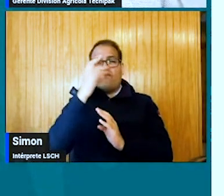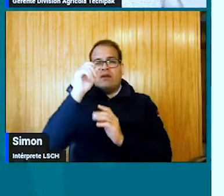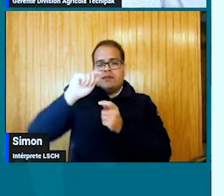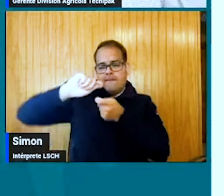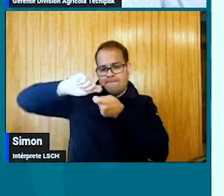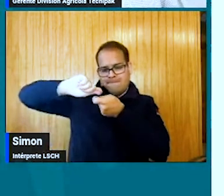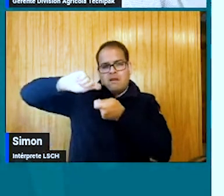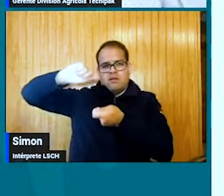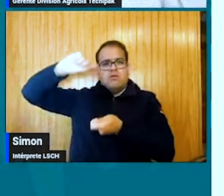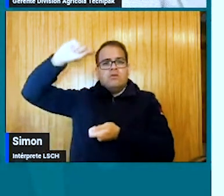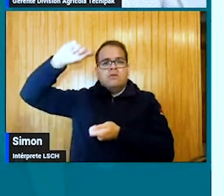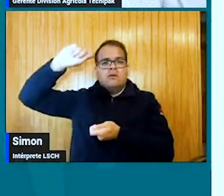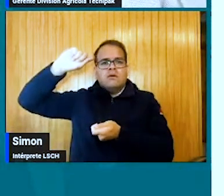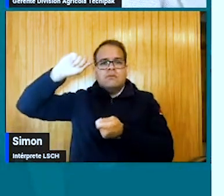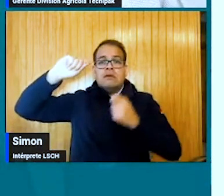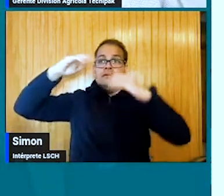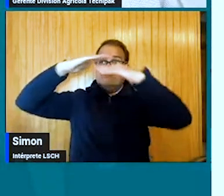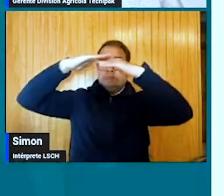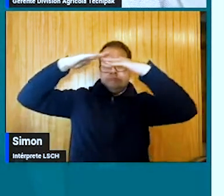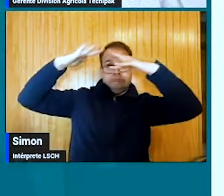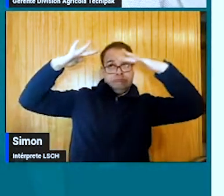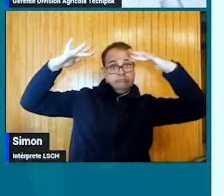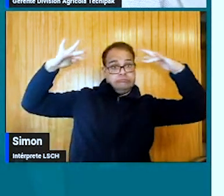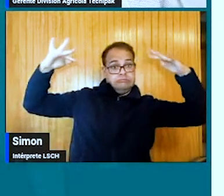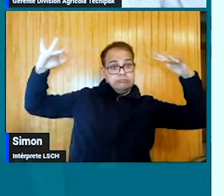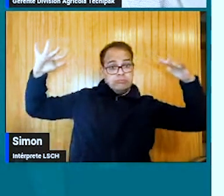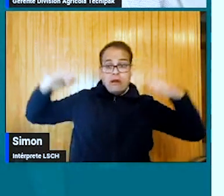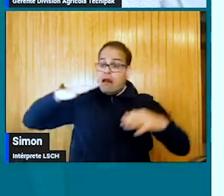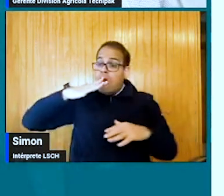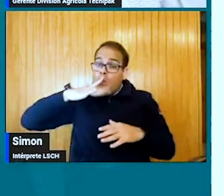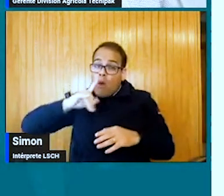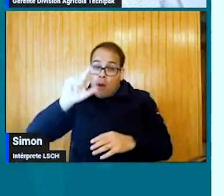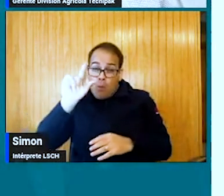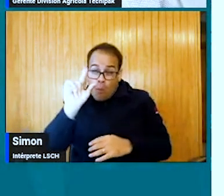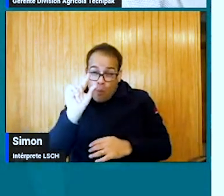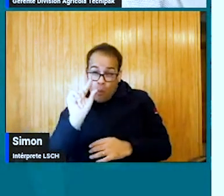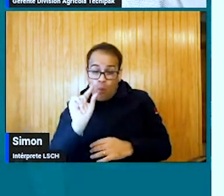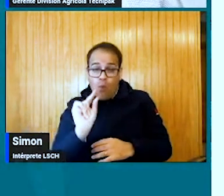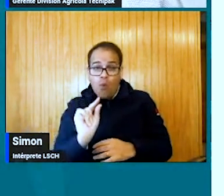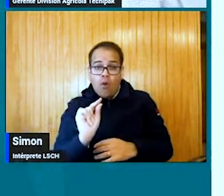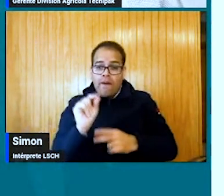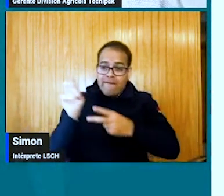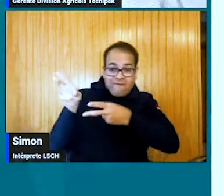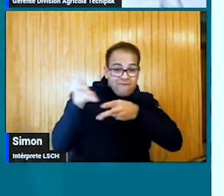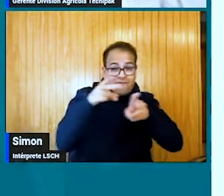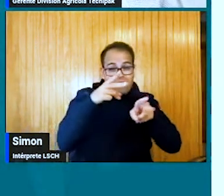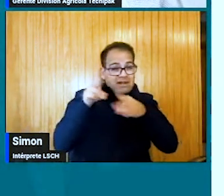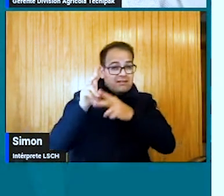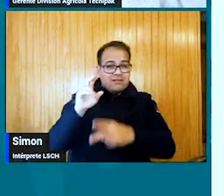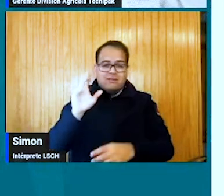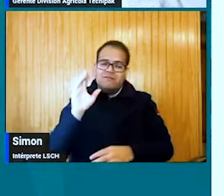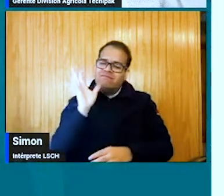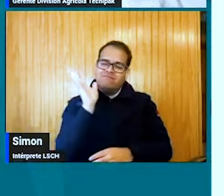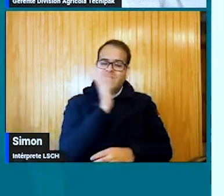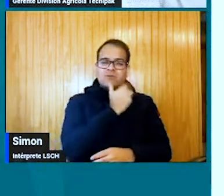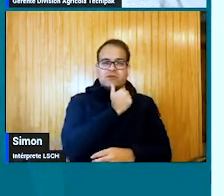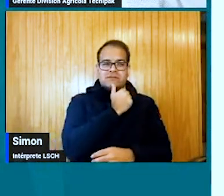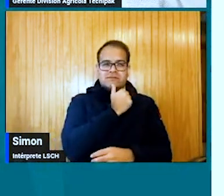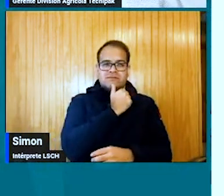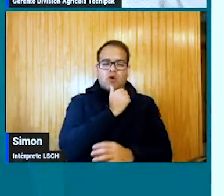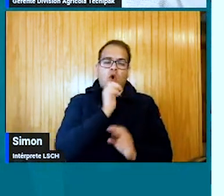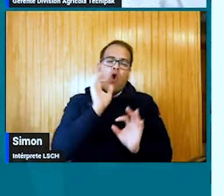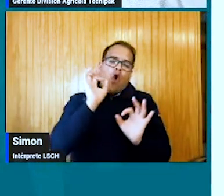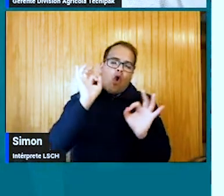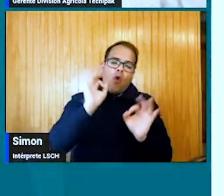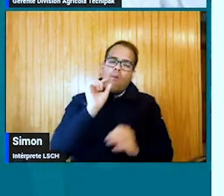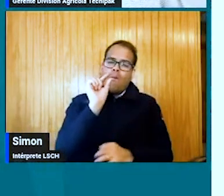Ocurren con cielos despejados, baja humedad y sin viento, o muy poco